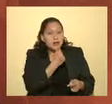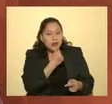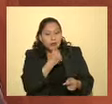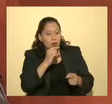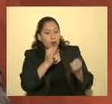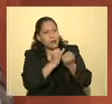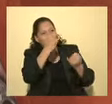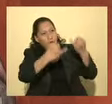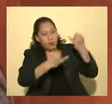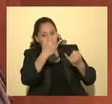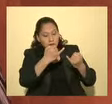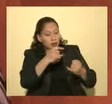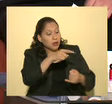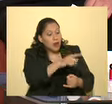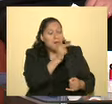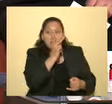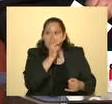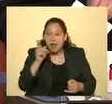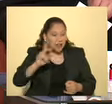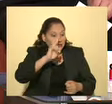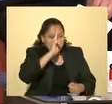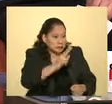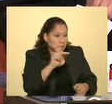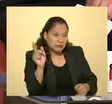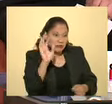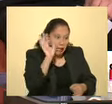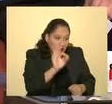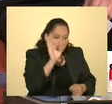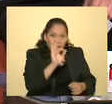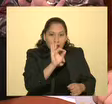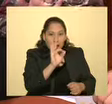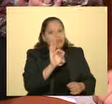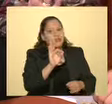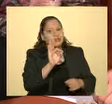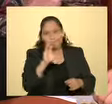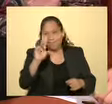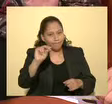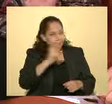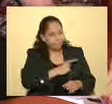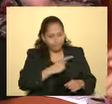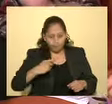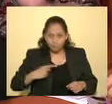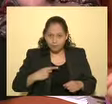convenio judicial que no conviva con alguien, salvo que esto